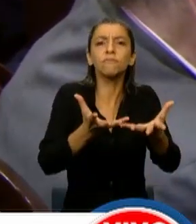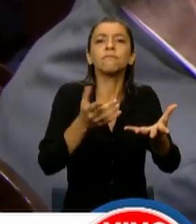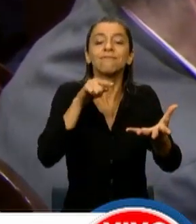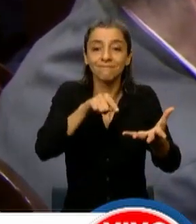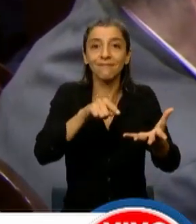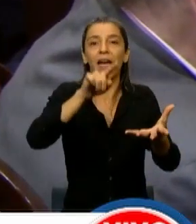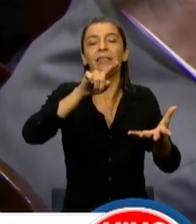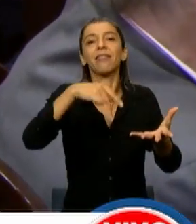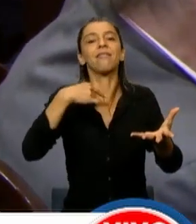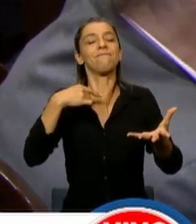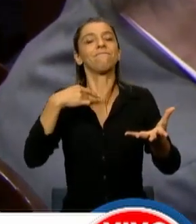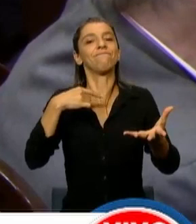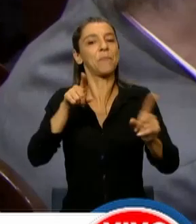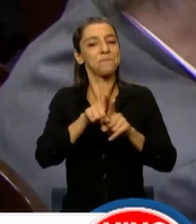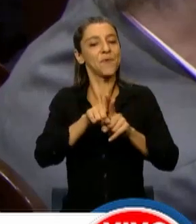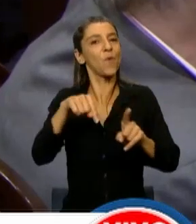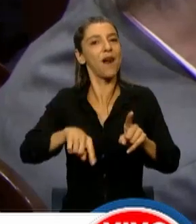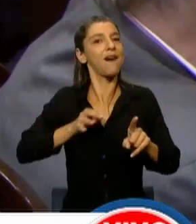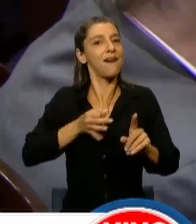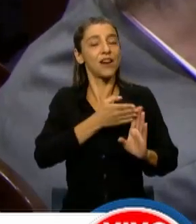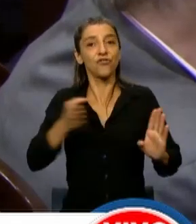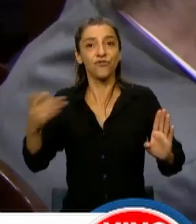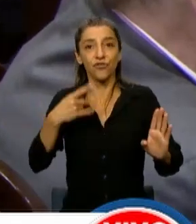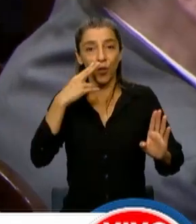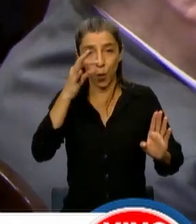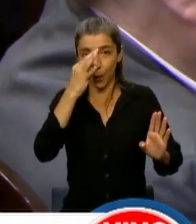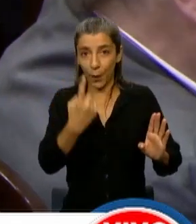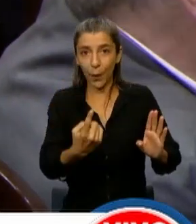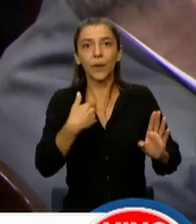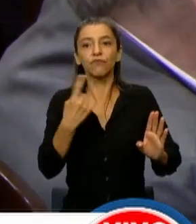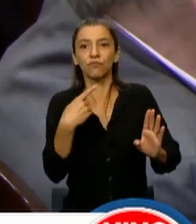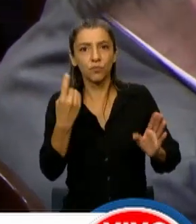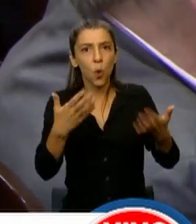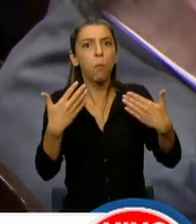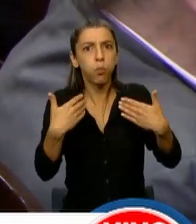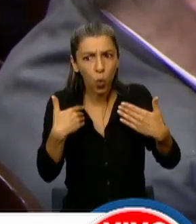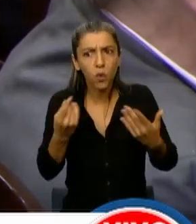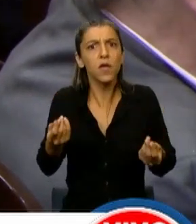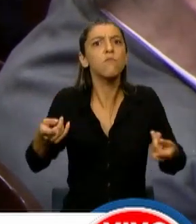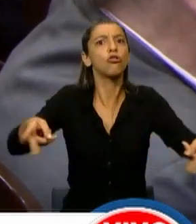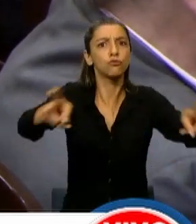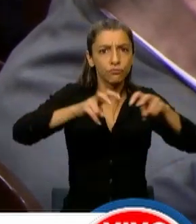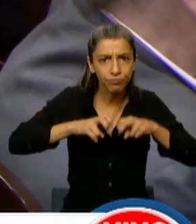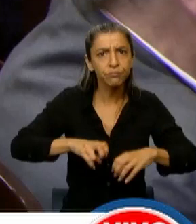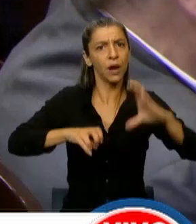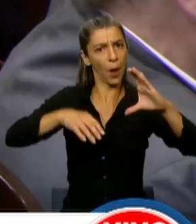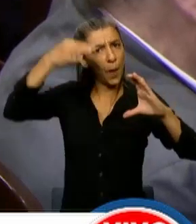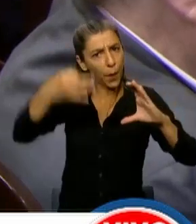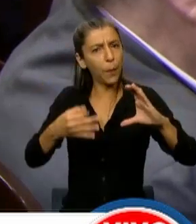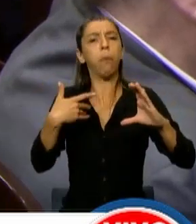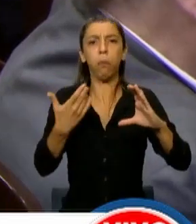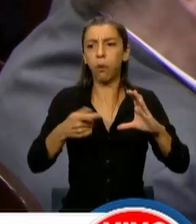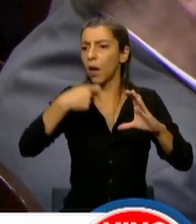nos permitió en este 2021 reducir la brecha del déficit fiscal, reducir la necesidad de